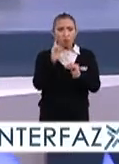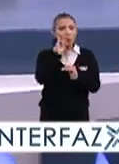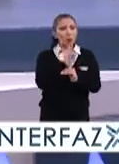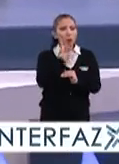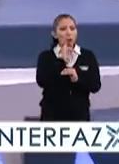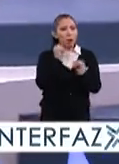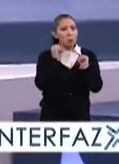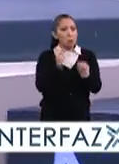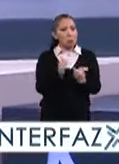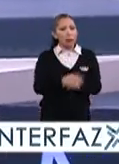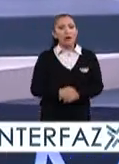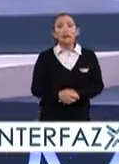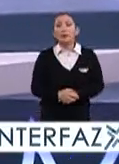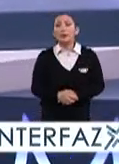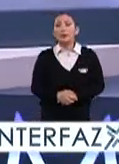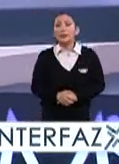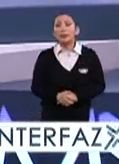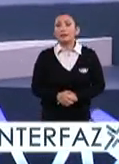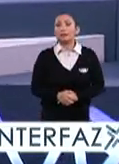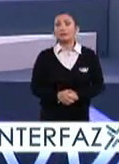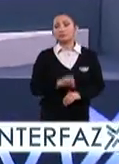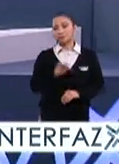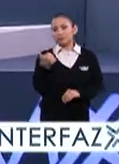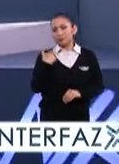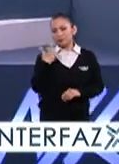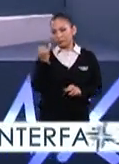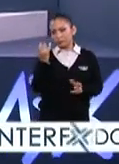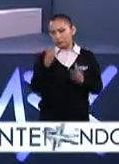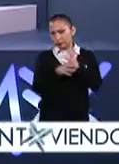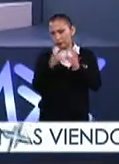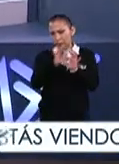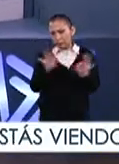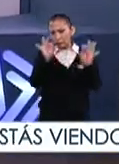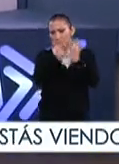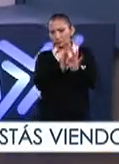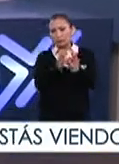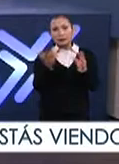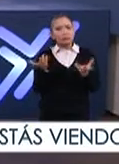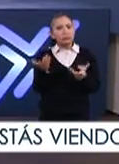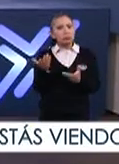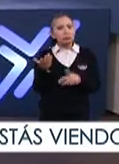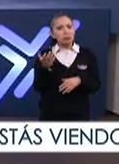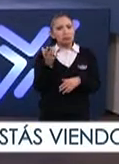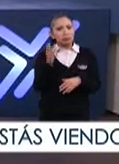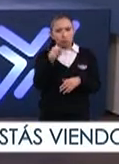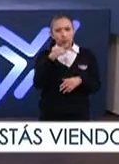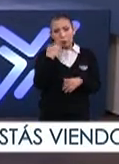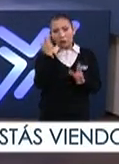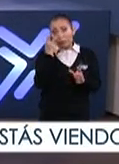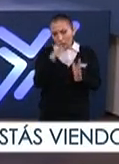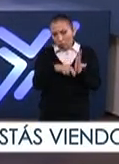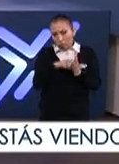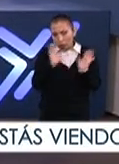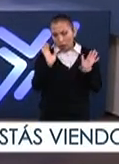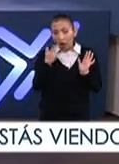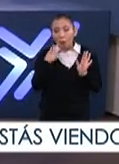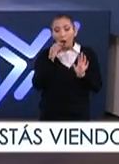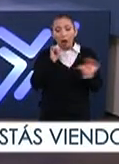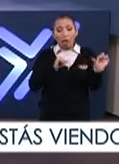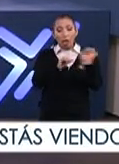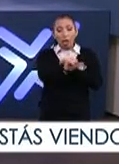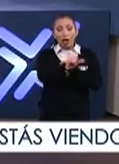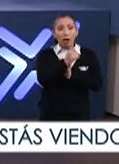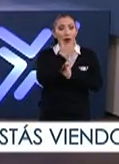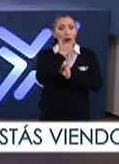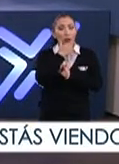creces. Muy bien, muy interesante. Y bueno, además, Mauricio, otro dato interesante es que ya no se puede, tú me corregirás, poner a un suplente